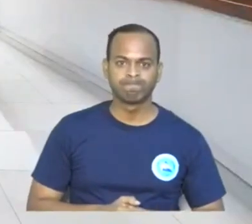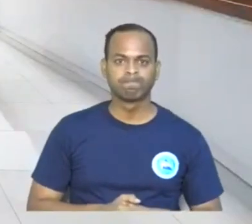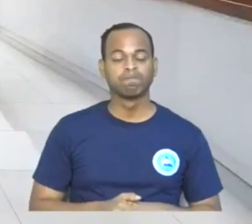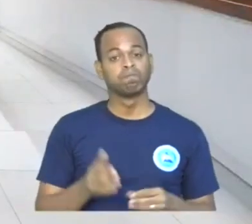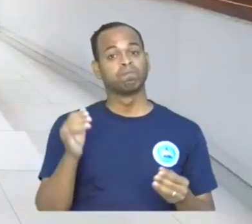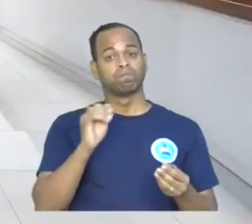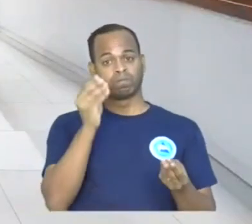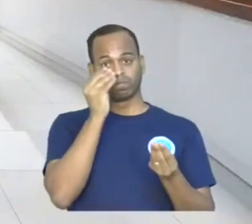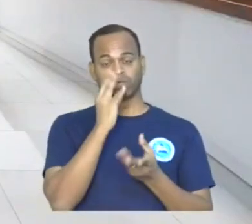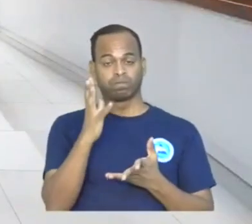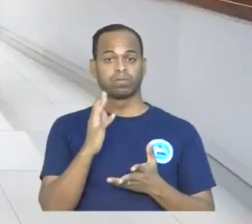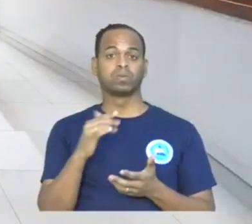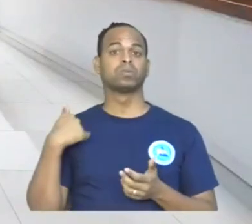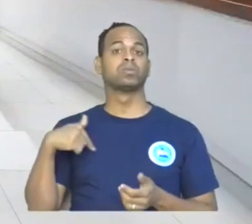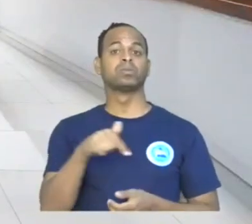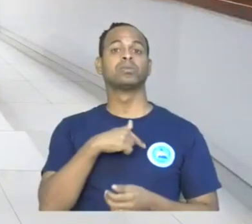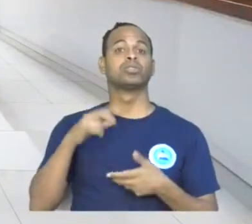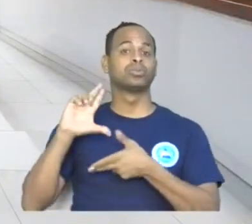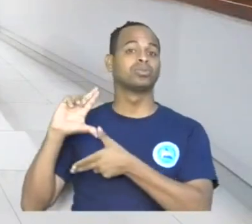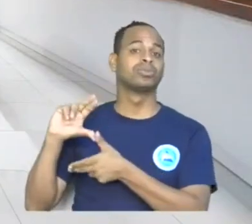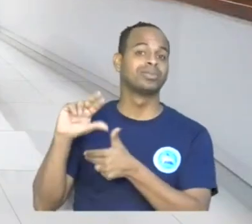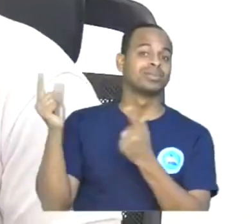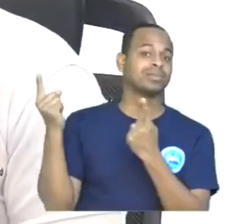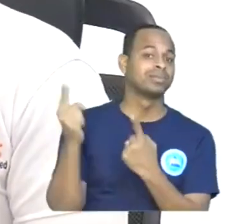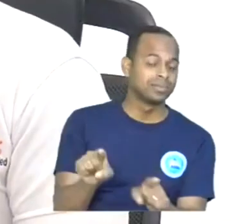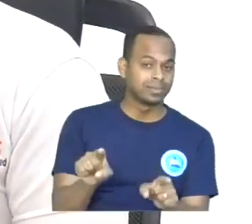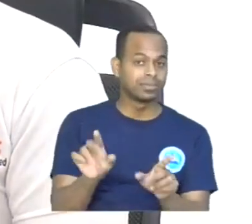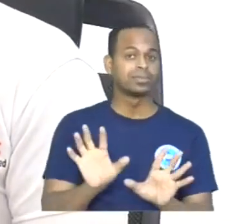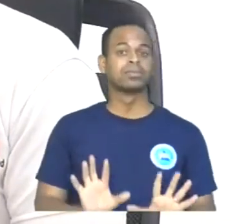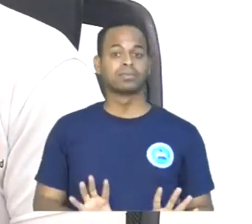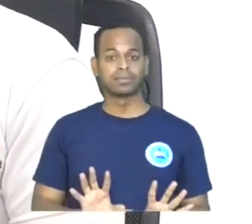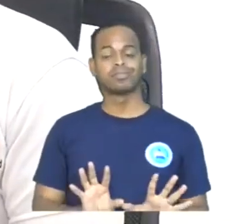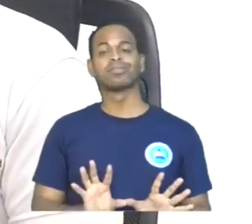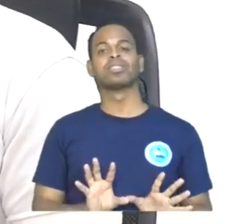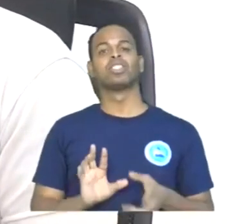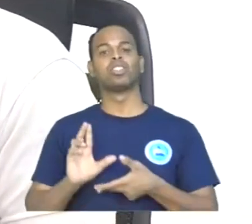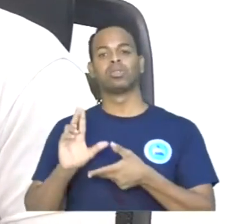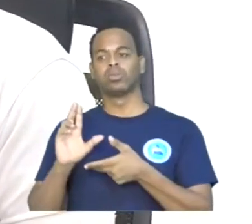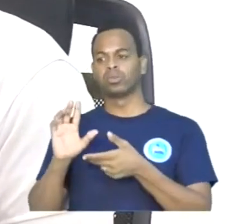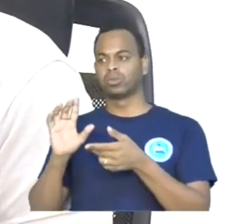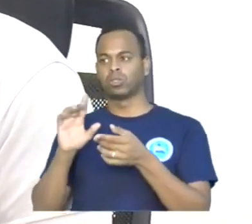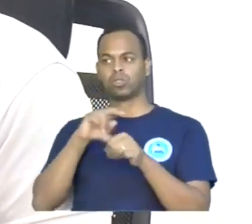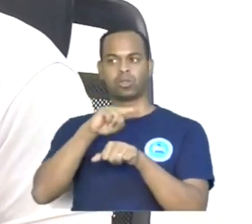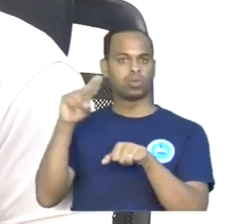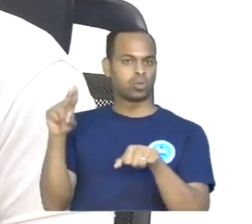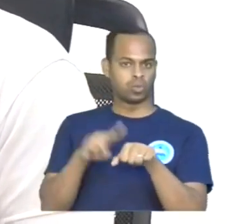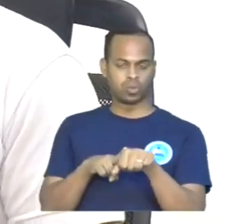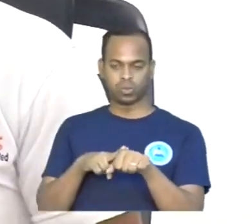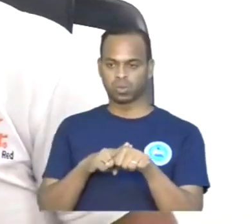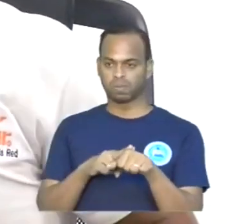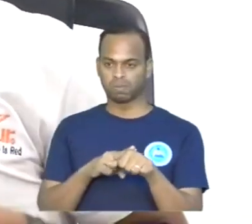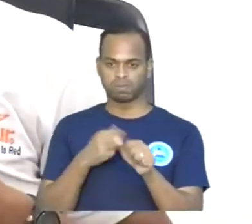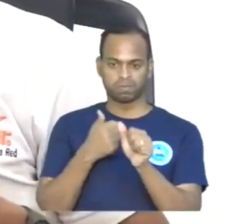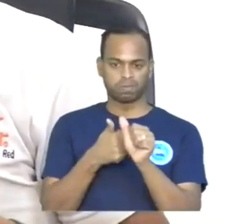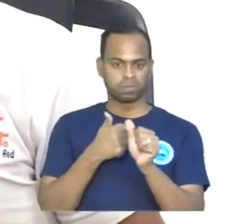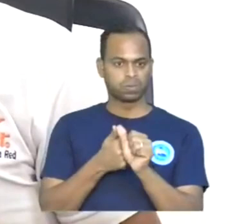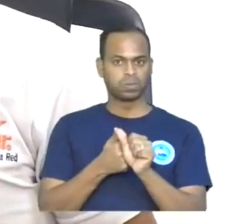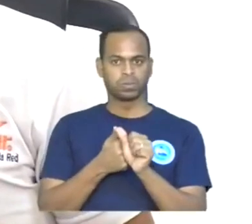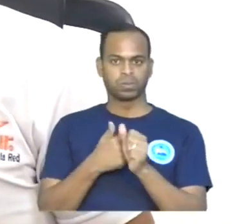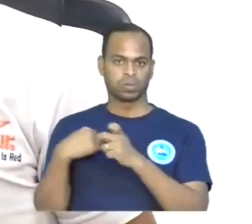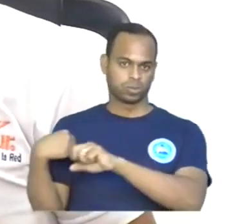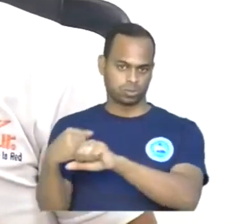Como le acabamos de sostener, estamos en medio del evento. Los circuitos actúan de manera automática, ya sea por sus